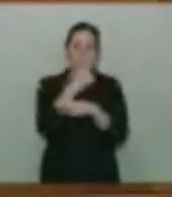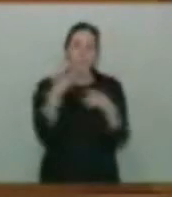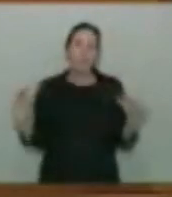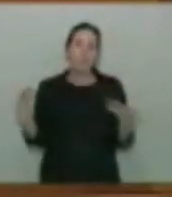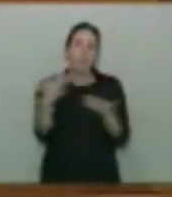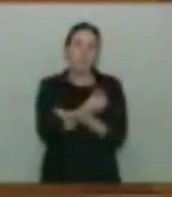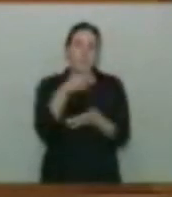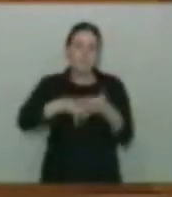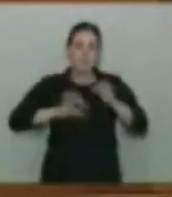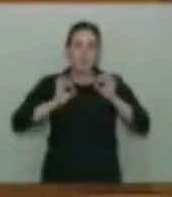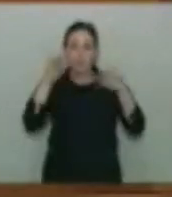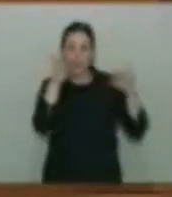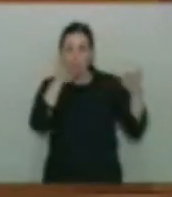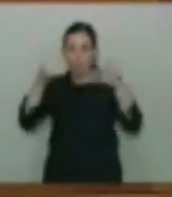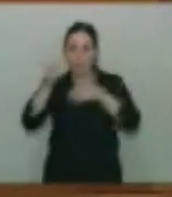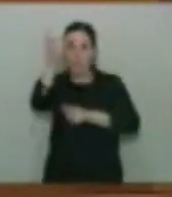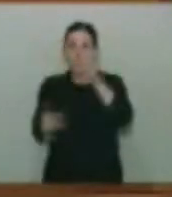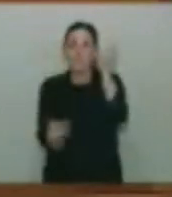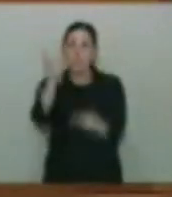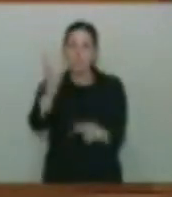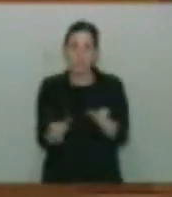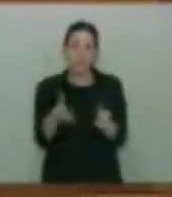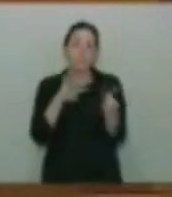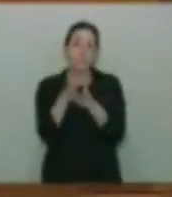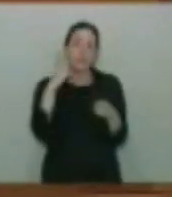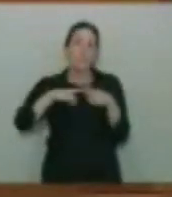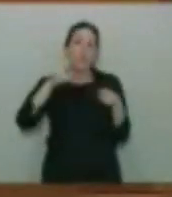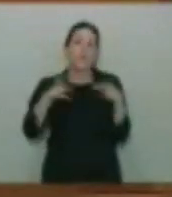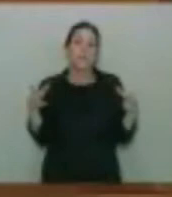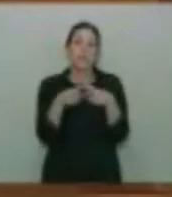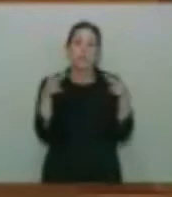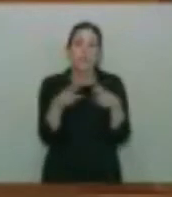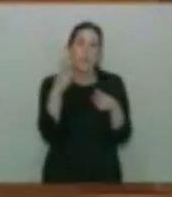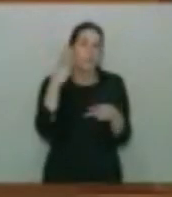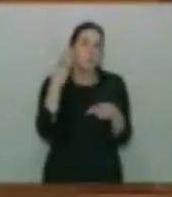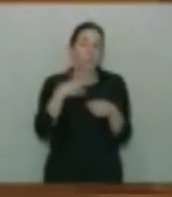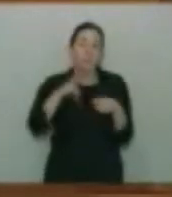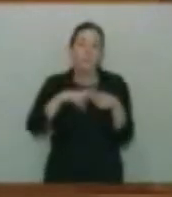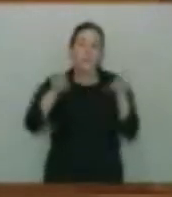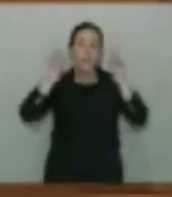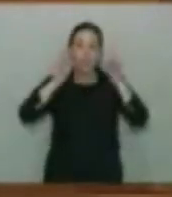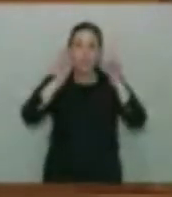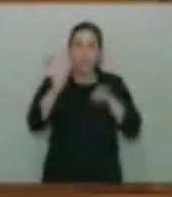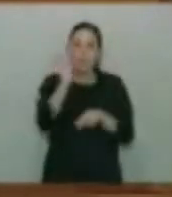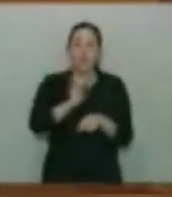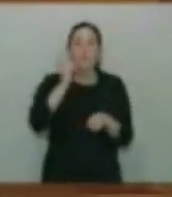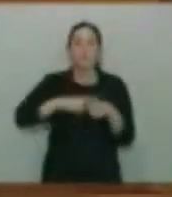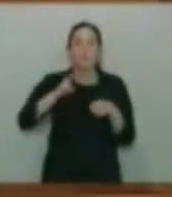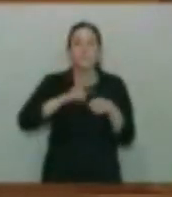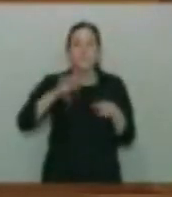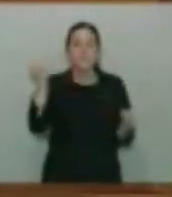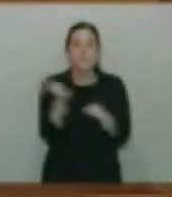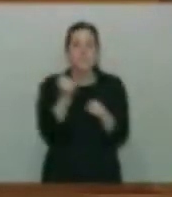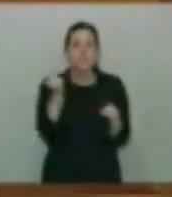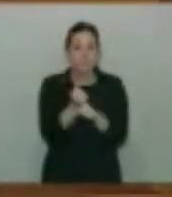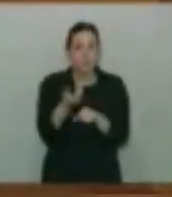personas, las políticas sociales, las políticas educativas o las del empleo. Esta línea es la que sostiene, además, la